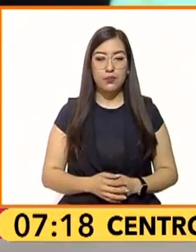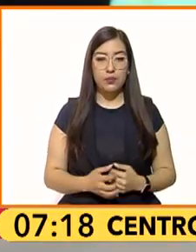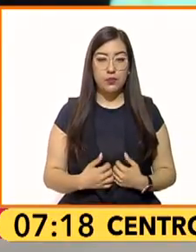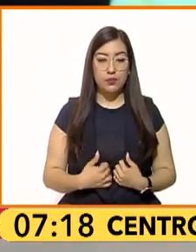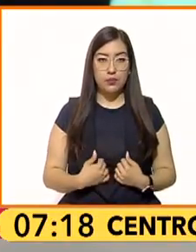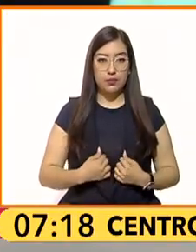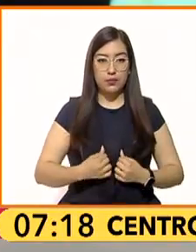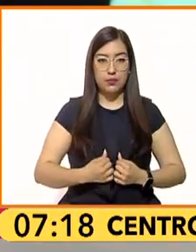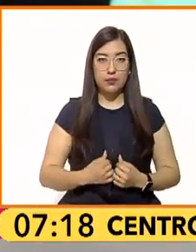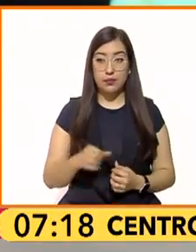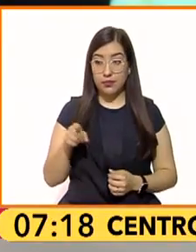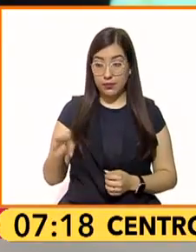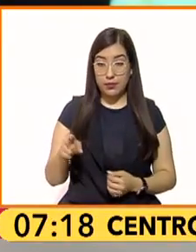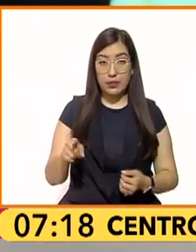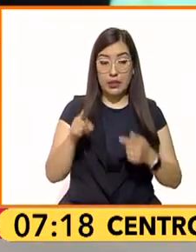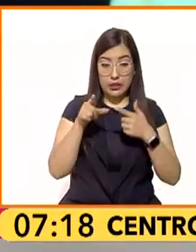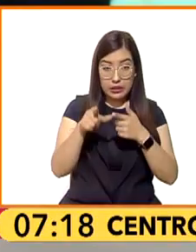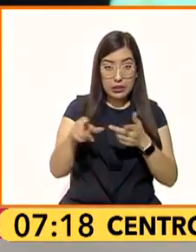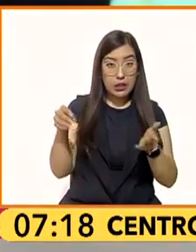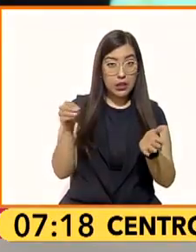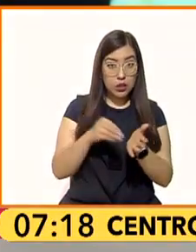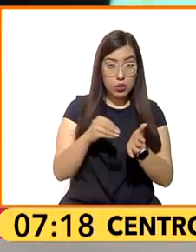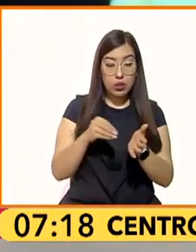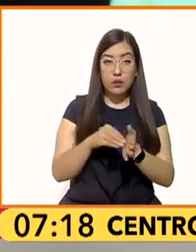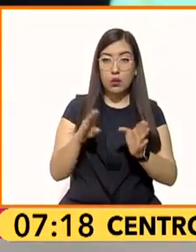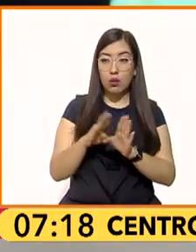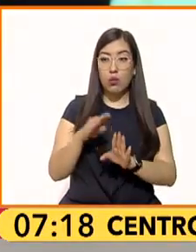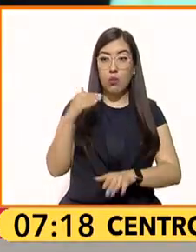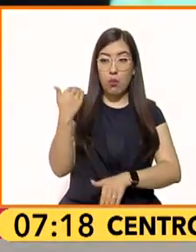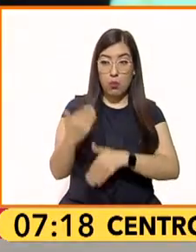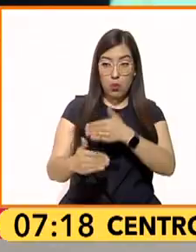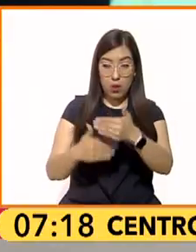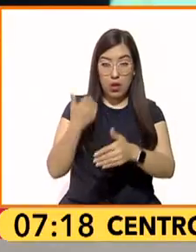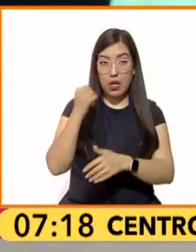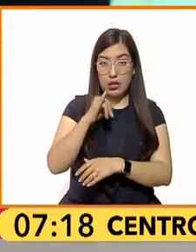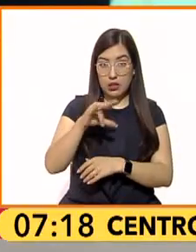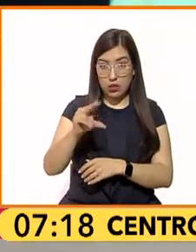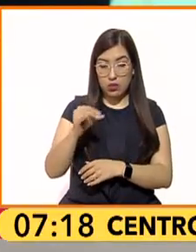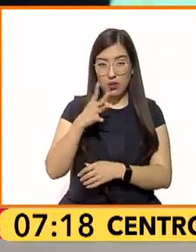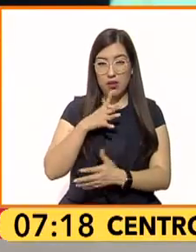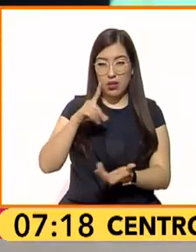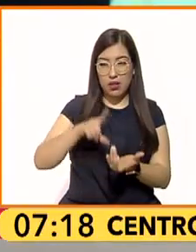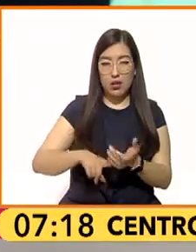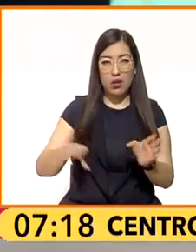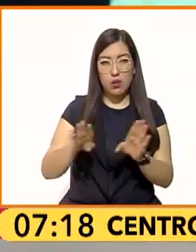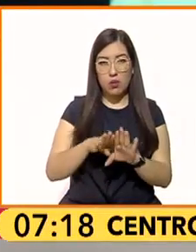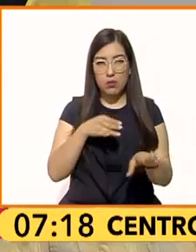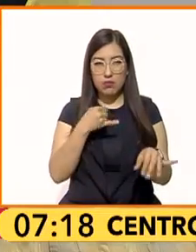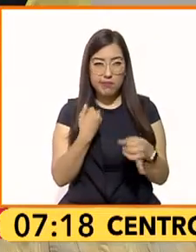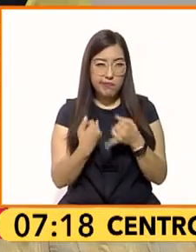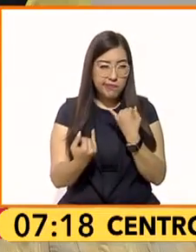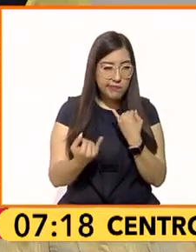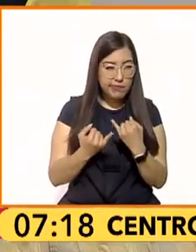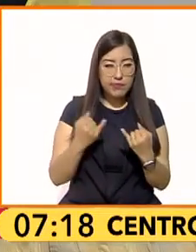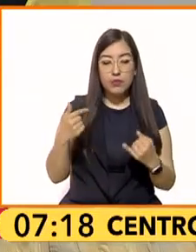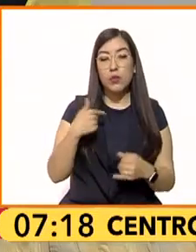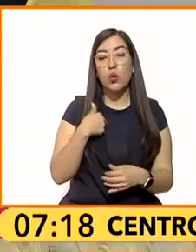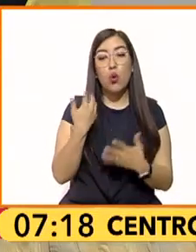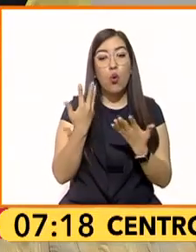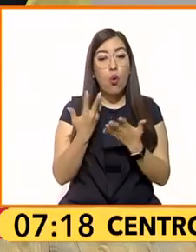va a seguir el progresismo o no, entra en esta franja de incertidumbres. Yo